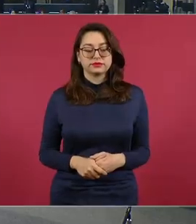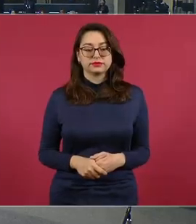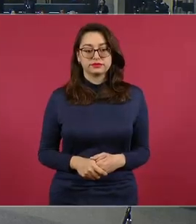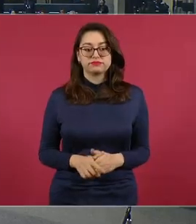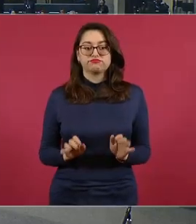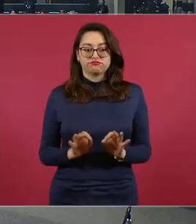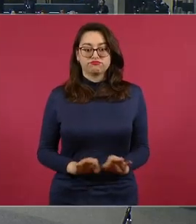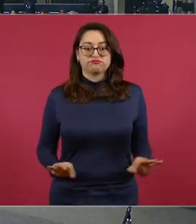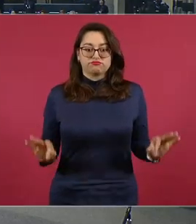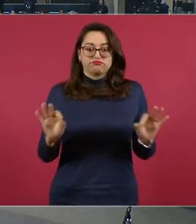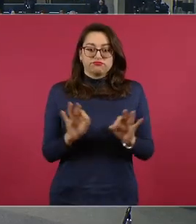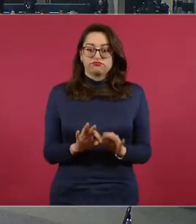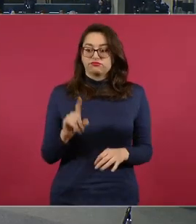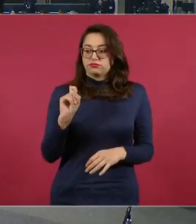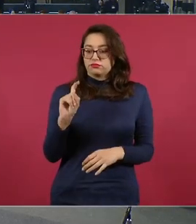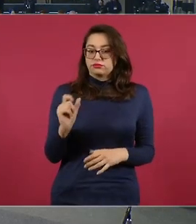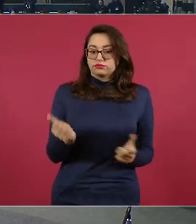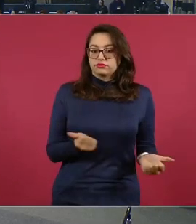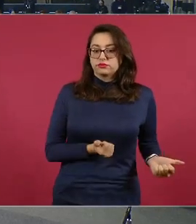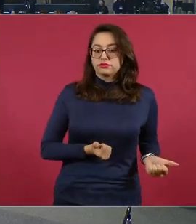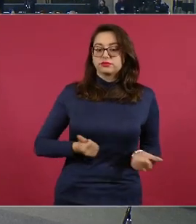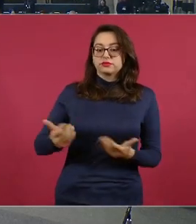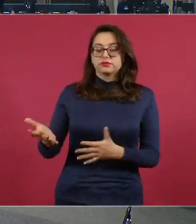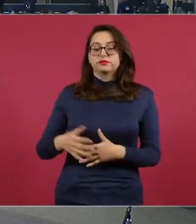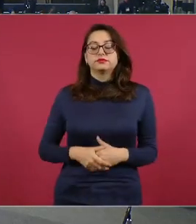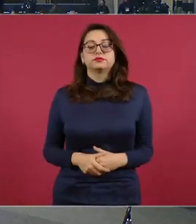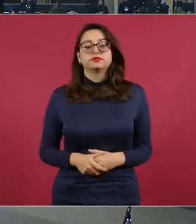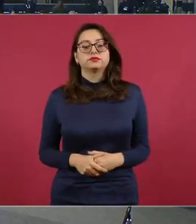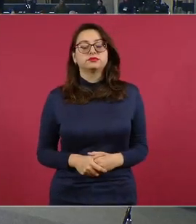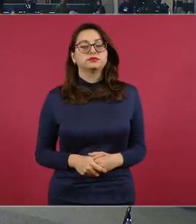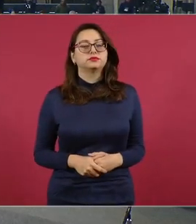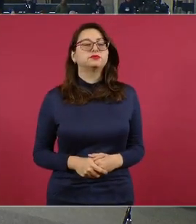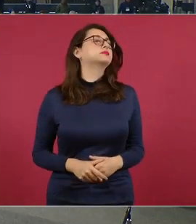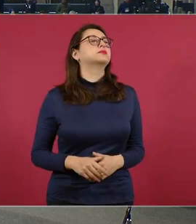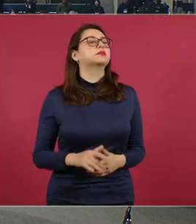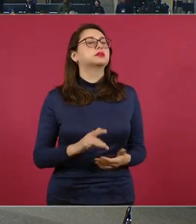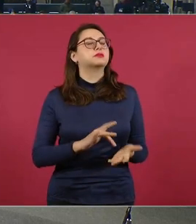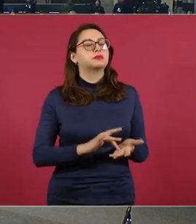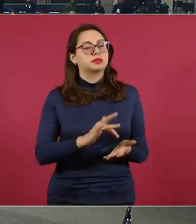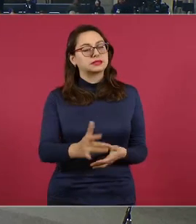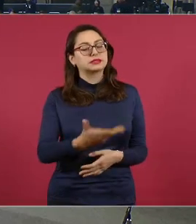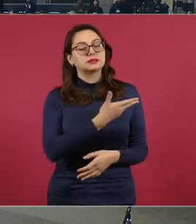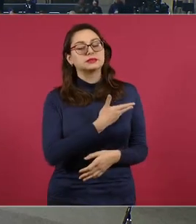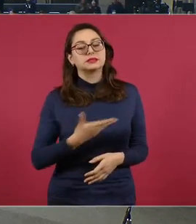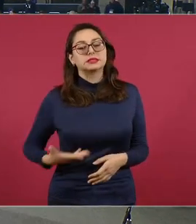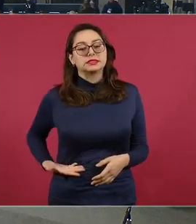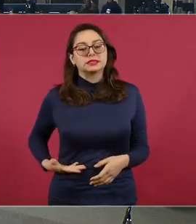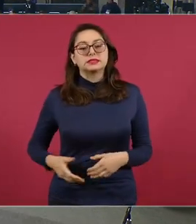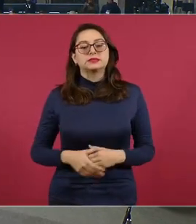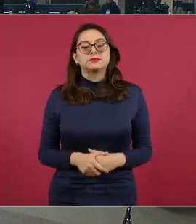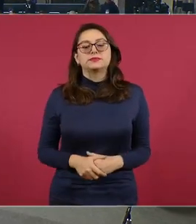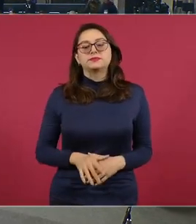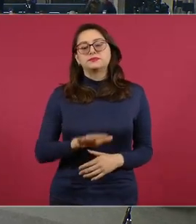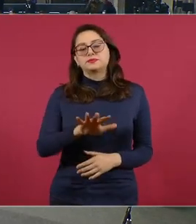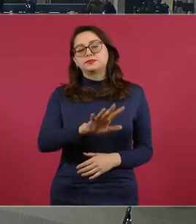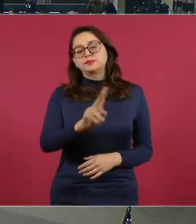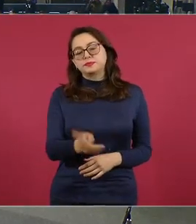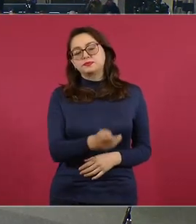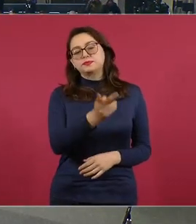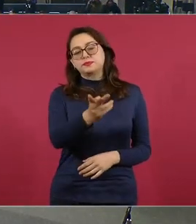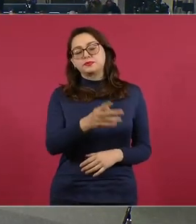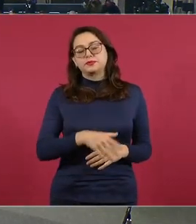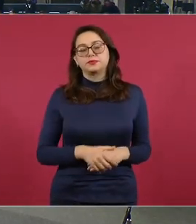es importante. Gracias, presidente. Con base en sus comentarios referentes a las